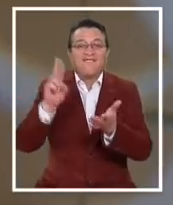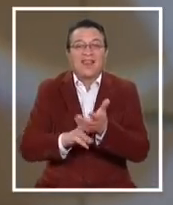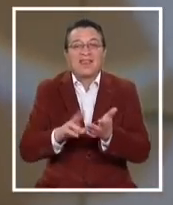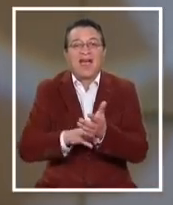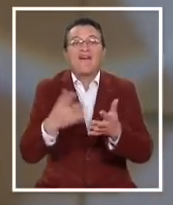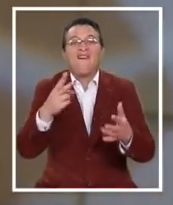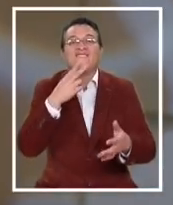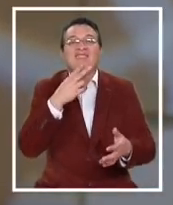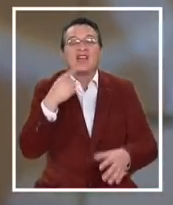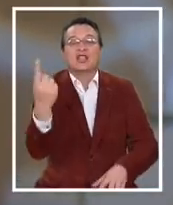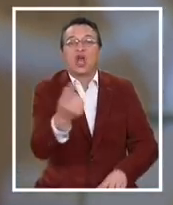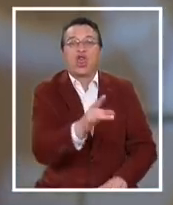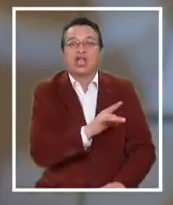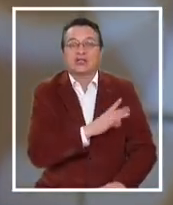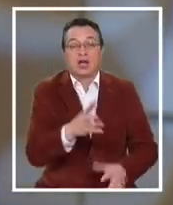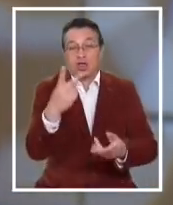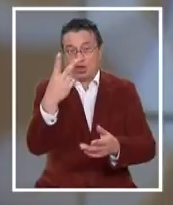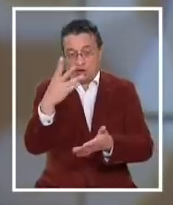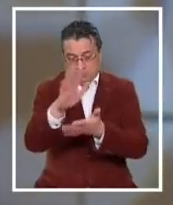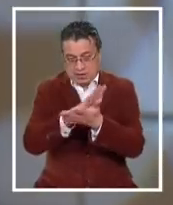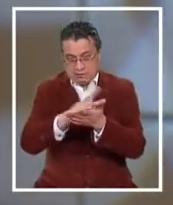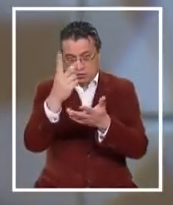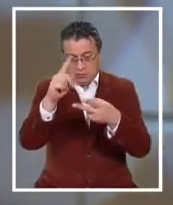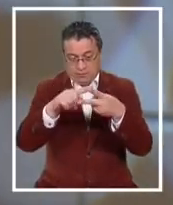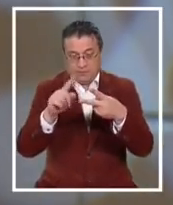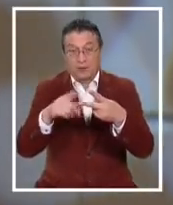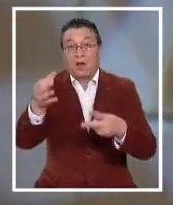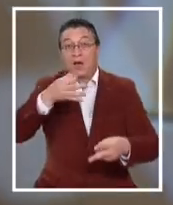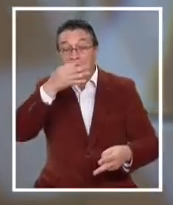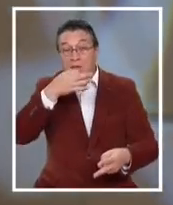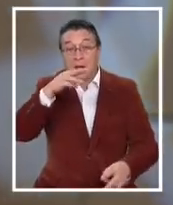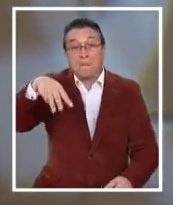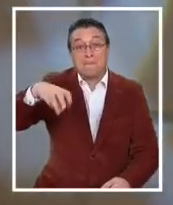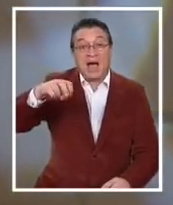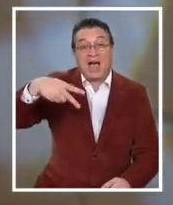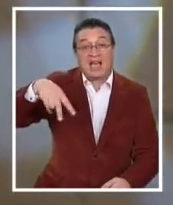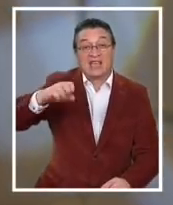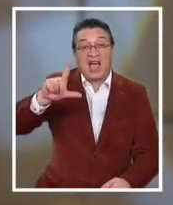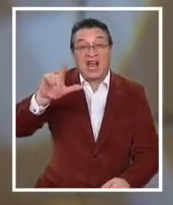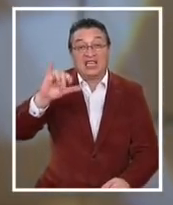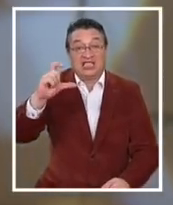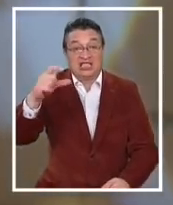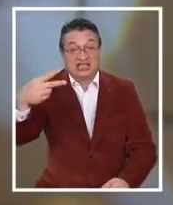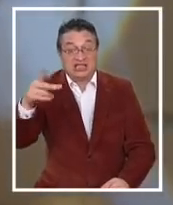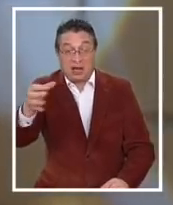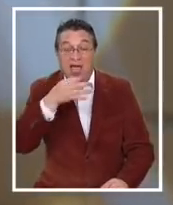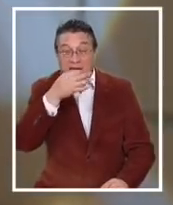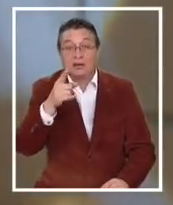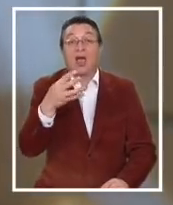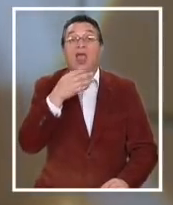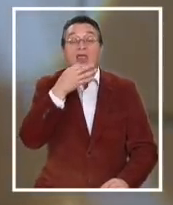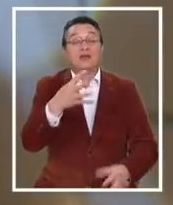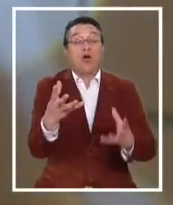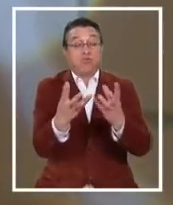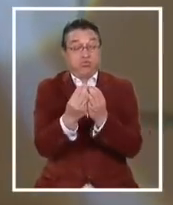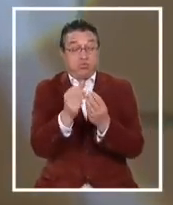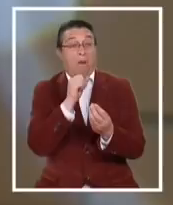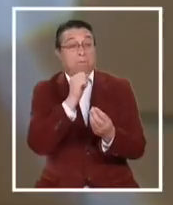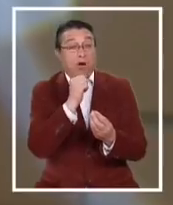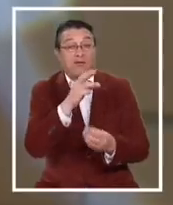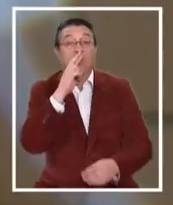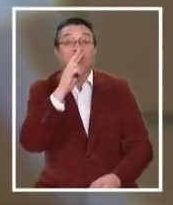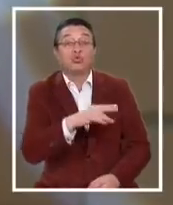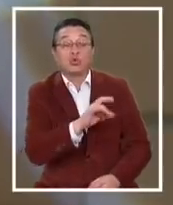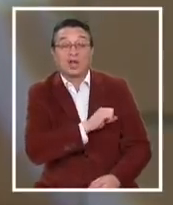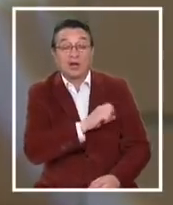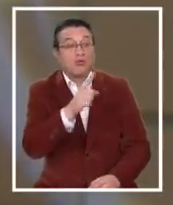los chilenos. Déjame darte dos ejemplos que son muy concretos. Las declaraciones del ministro Mañalich el año pasado respecto a el hacinamiento y pobreza en el sector